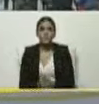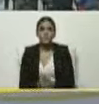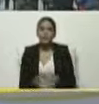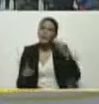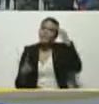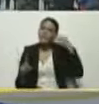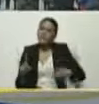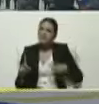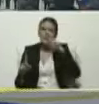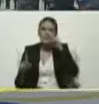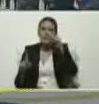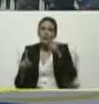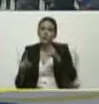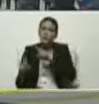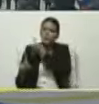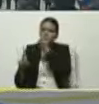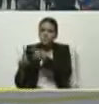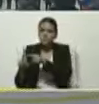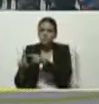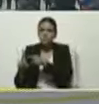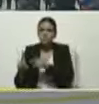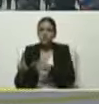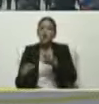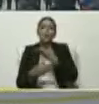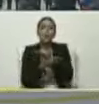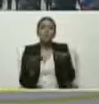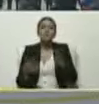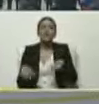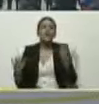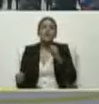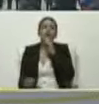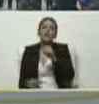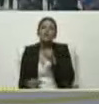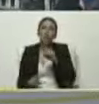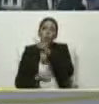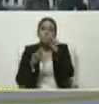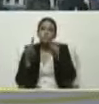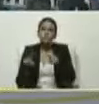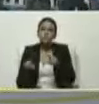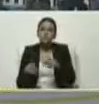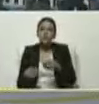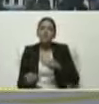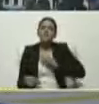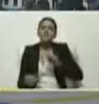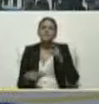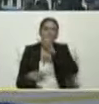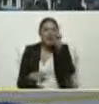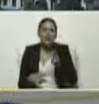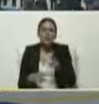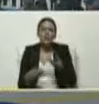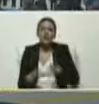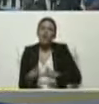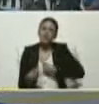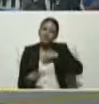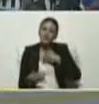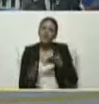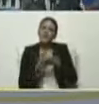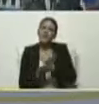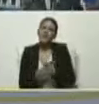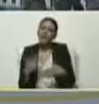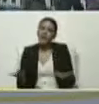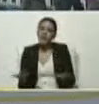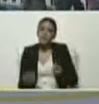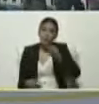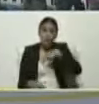presidente Maduro, ¿qué son ustedes? ¿Qué es Venezuela? Y yo